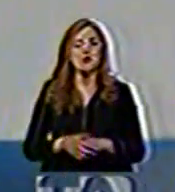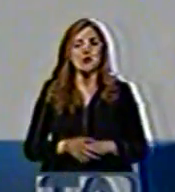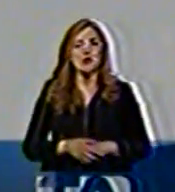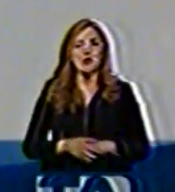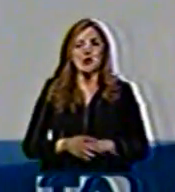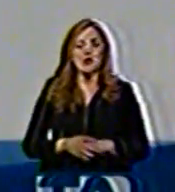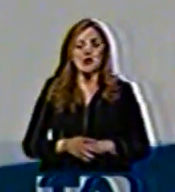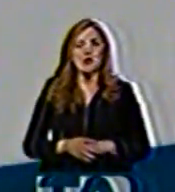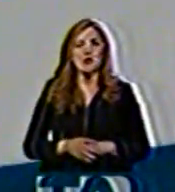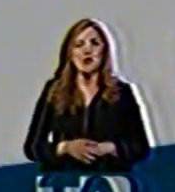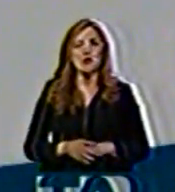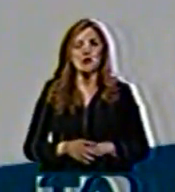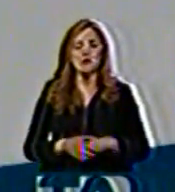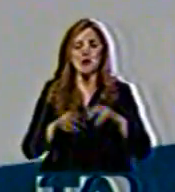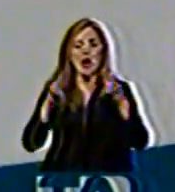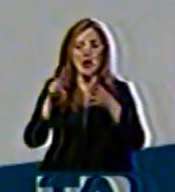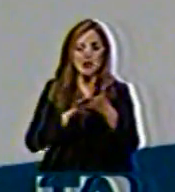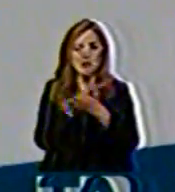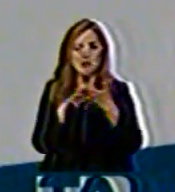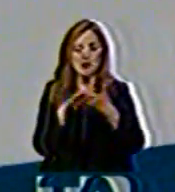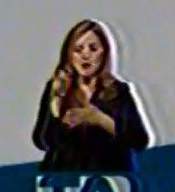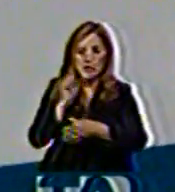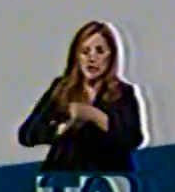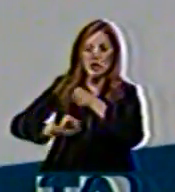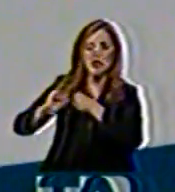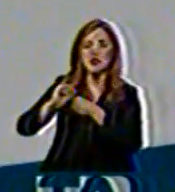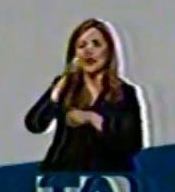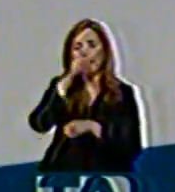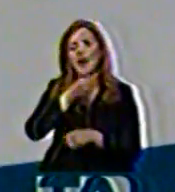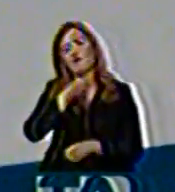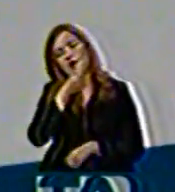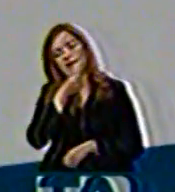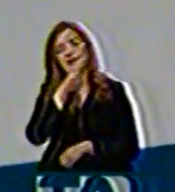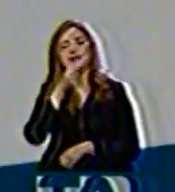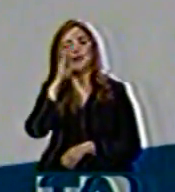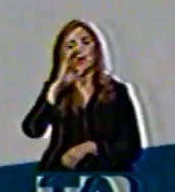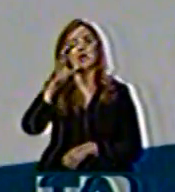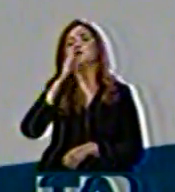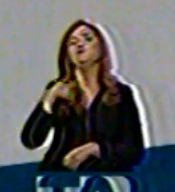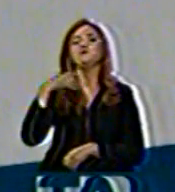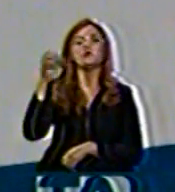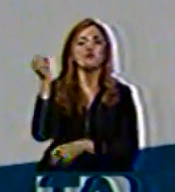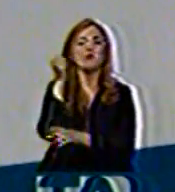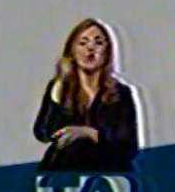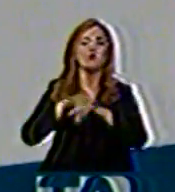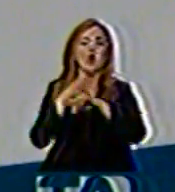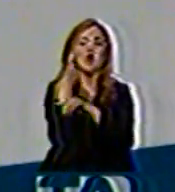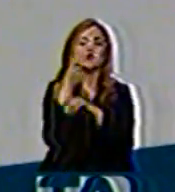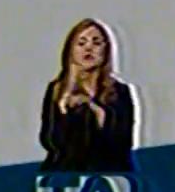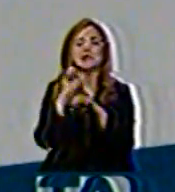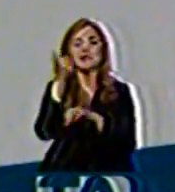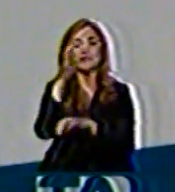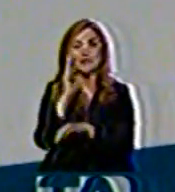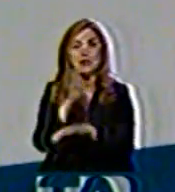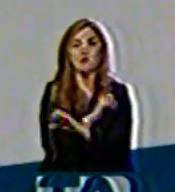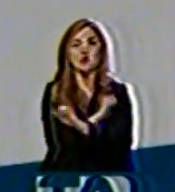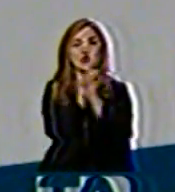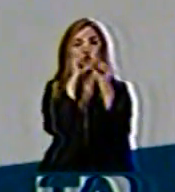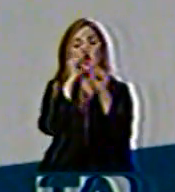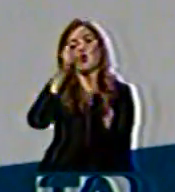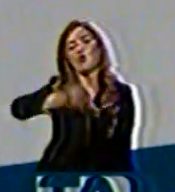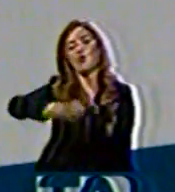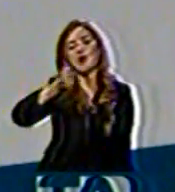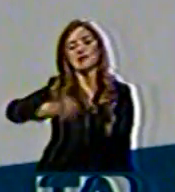Europa. Para la cancelación de la prohibición de salida del país de Gerardo Morán, a las 11 y 16 de la mañana, la jueza Gina Solís